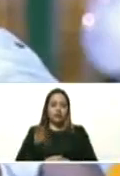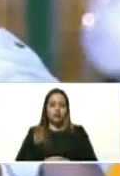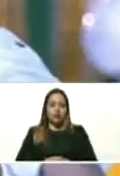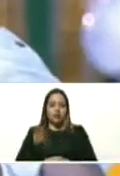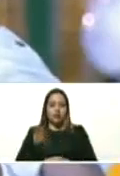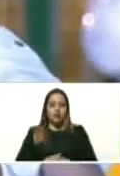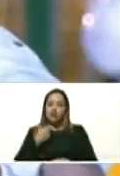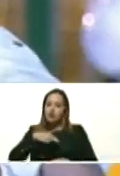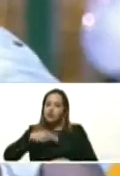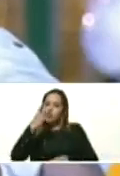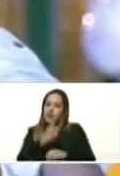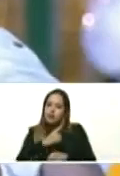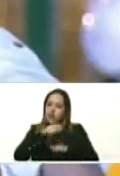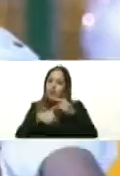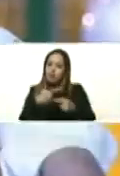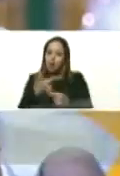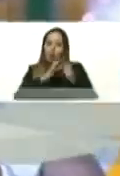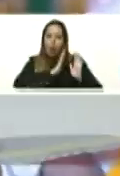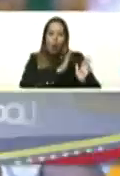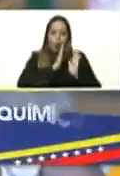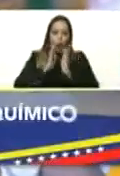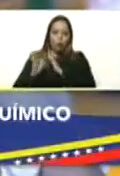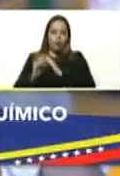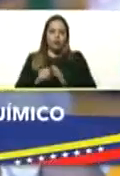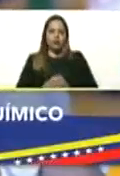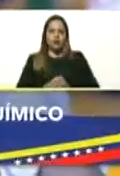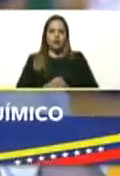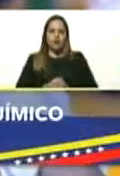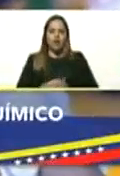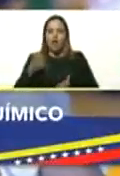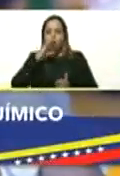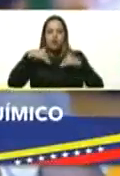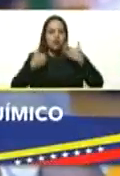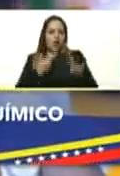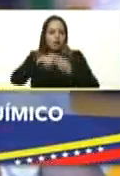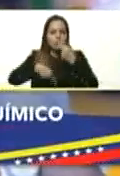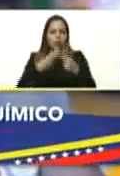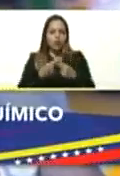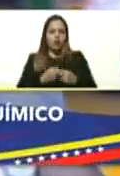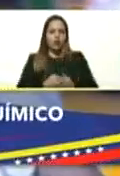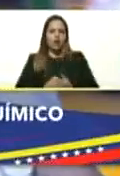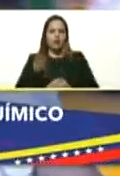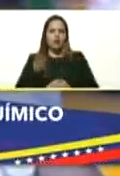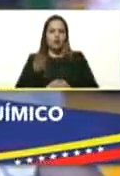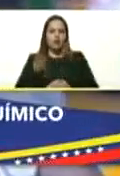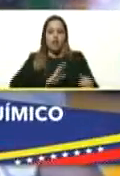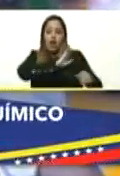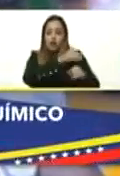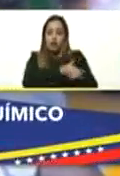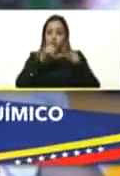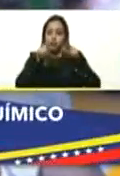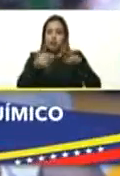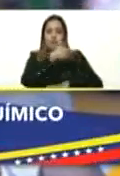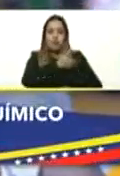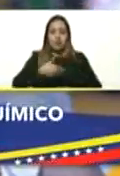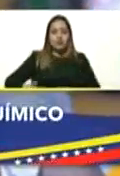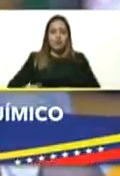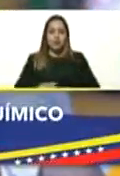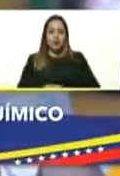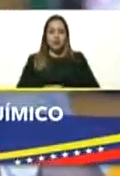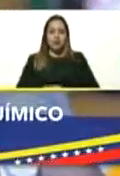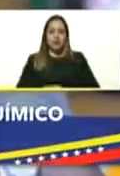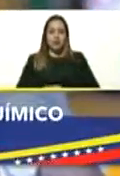obligó a organizarnos, a no rendirnos jamás, y la fuerza de usted, presidente, de su